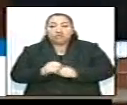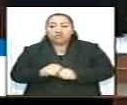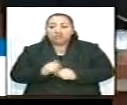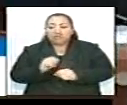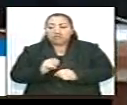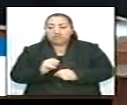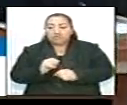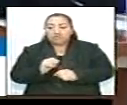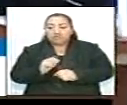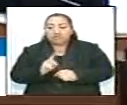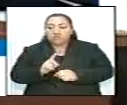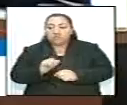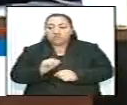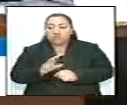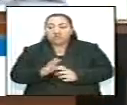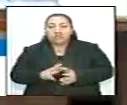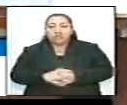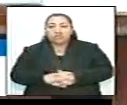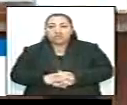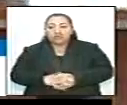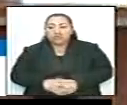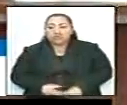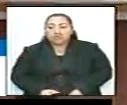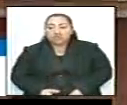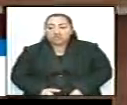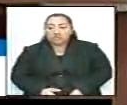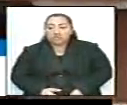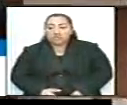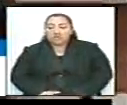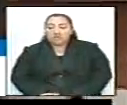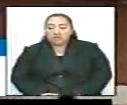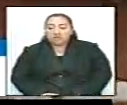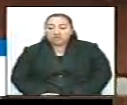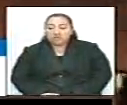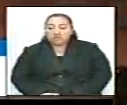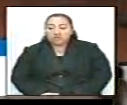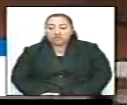13:05, se levanta la sesión por falta de quórum. Gracias.